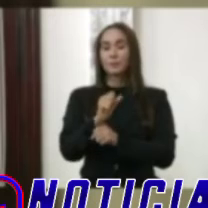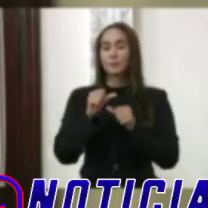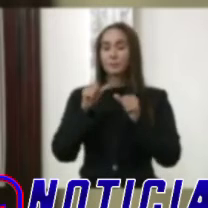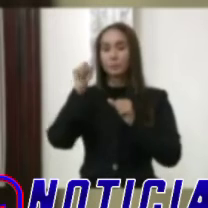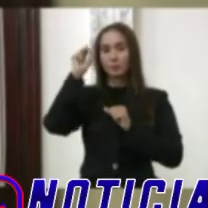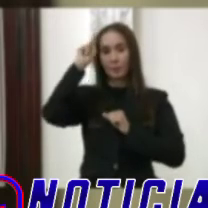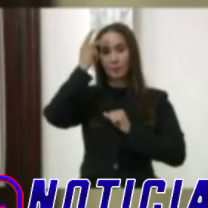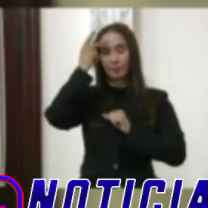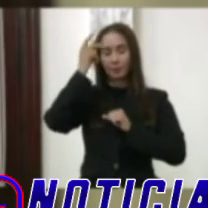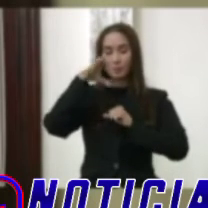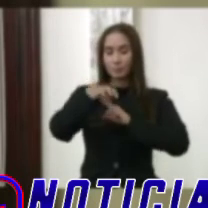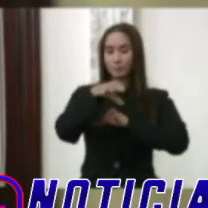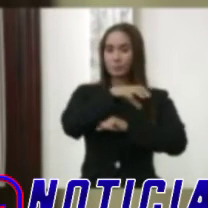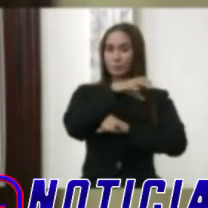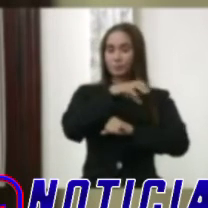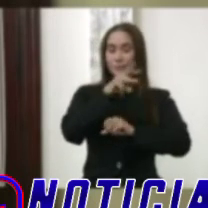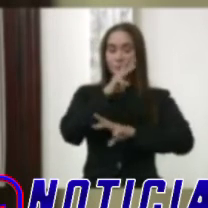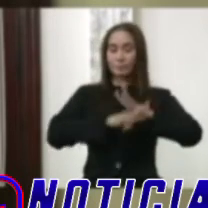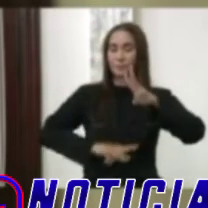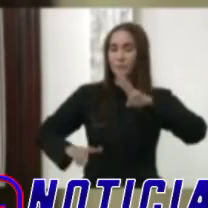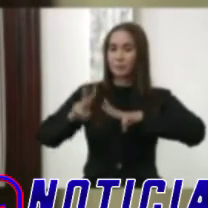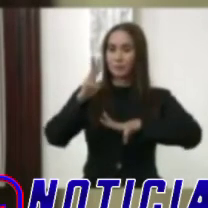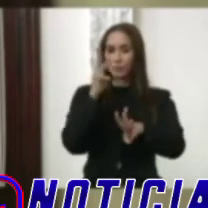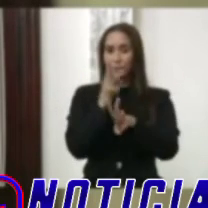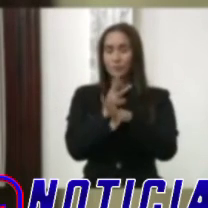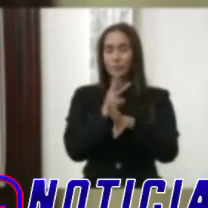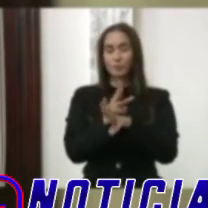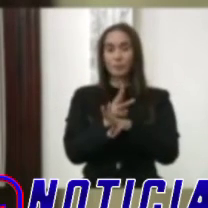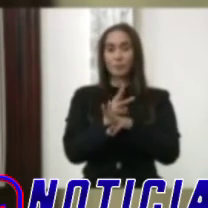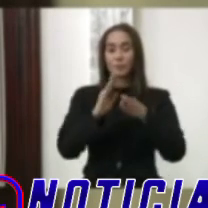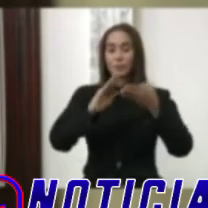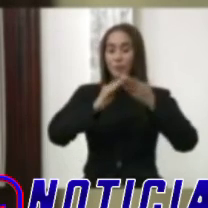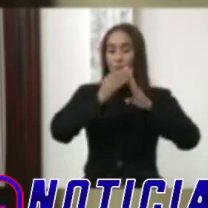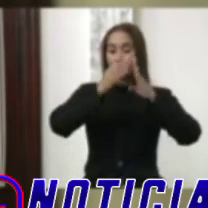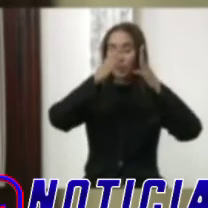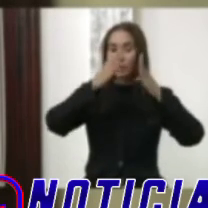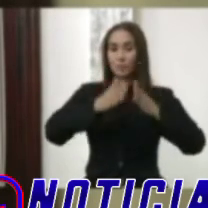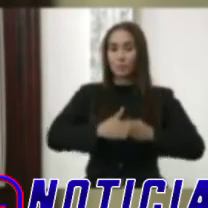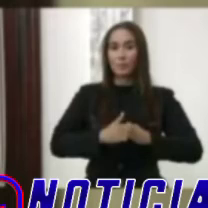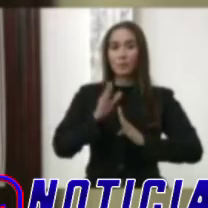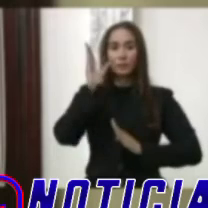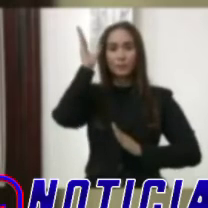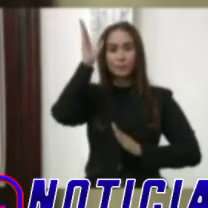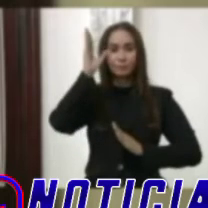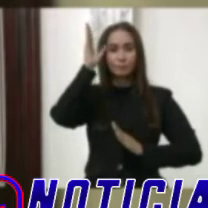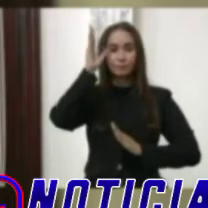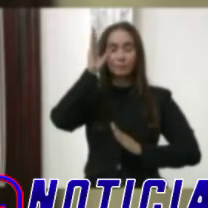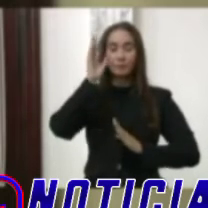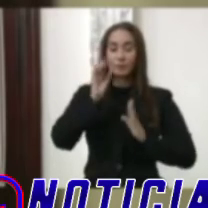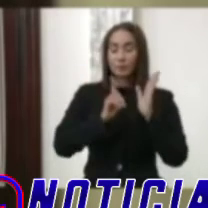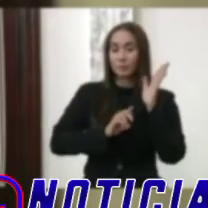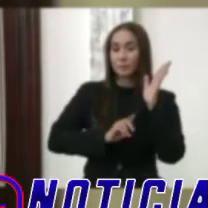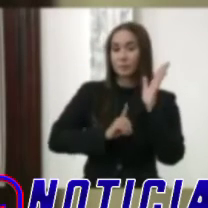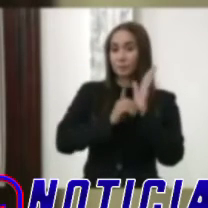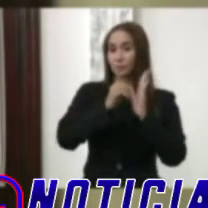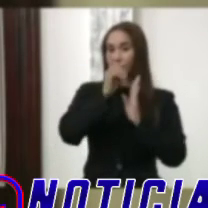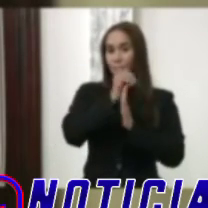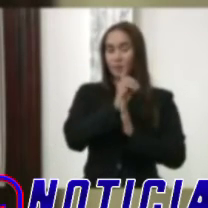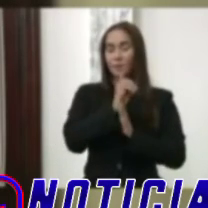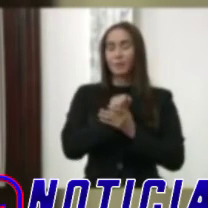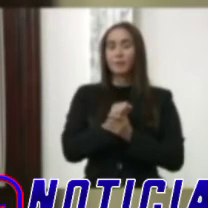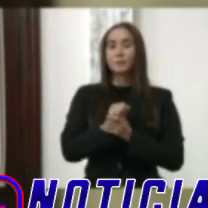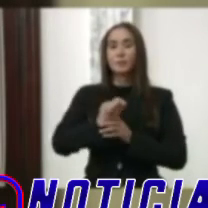mundo. Los ciudadanos tienen mayor conciencia de sus derechos. Elecciones periódicas,